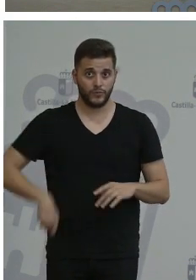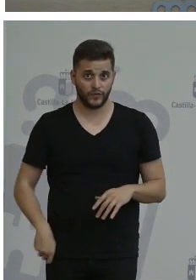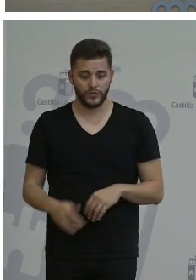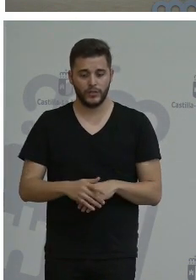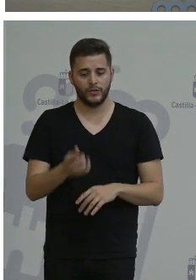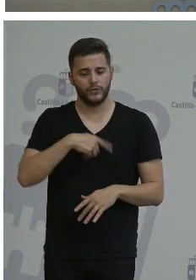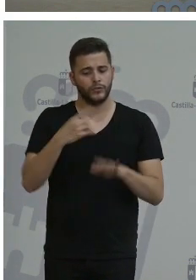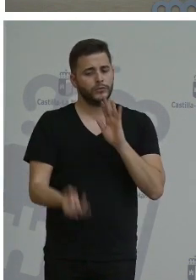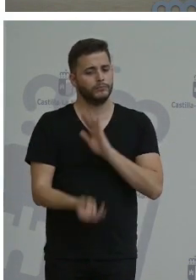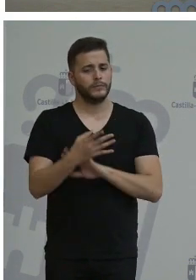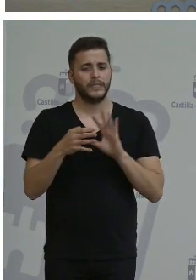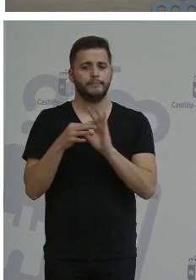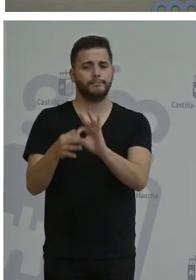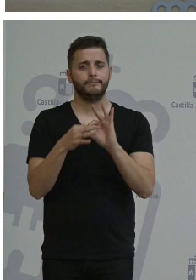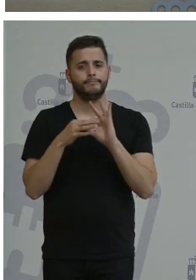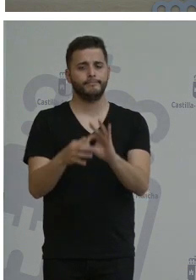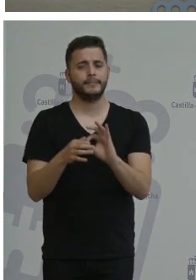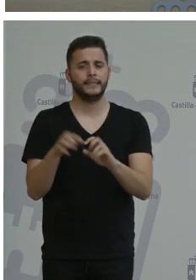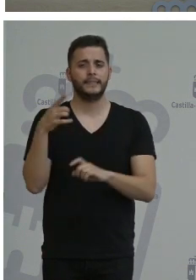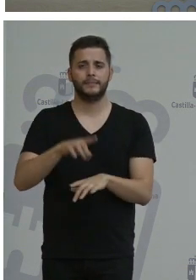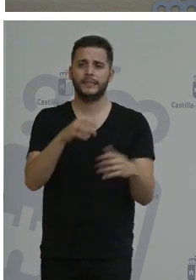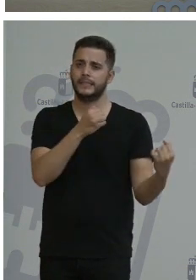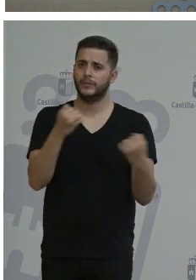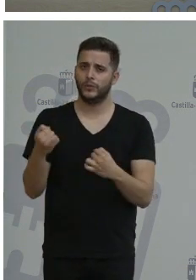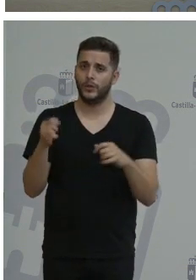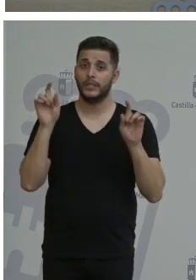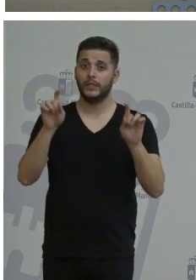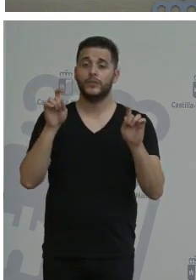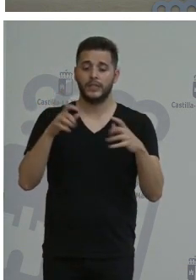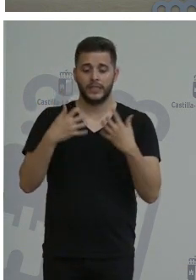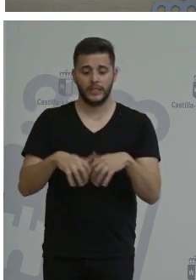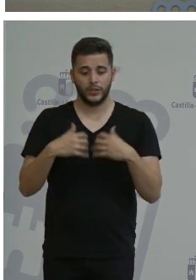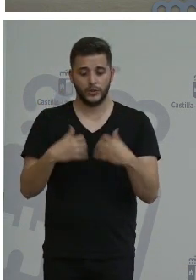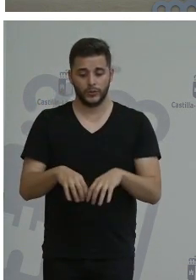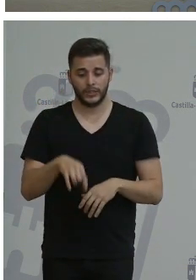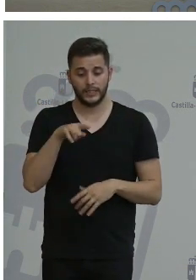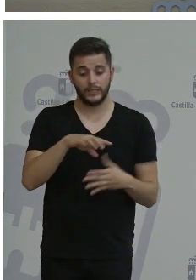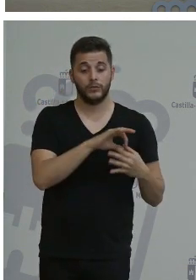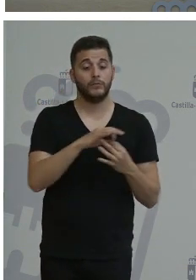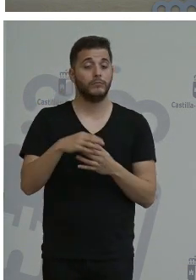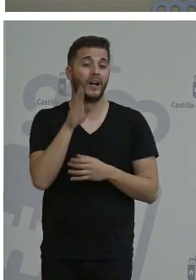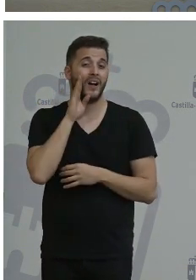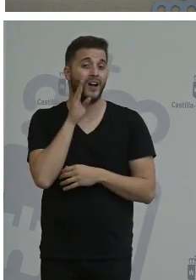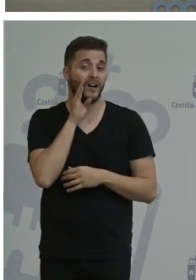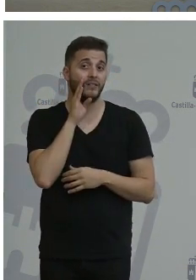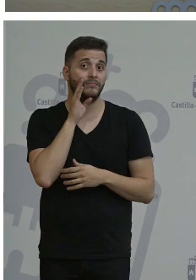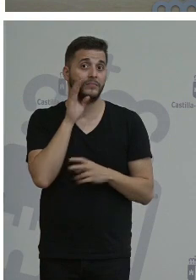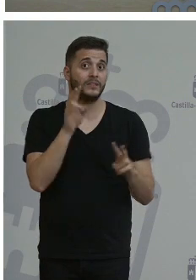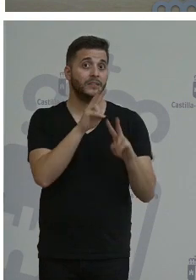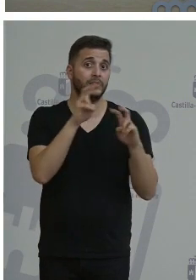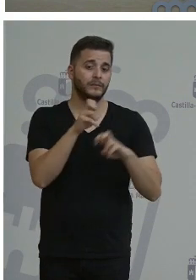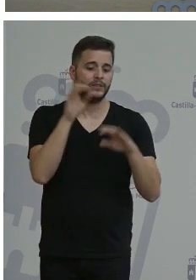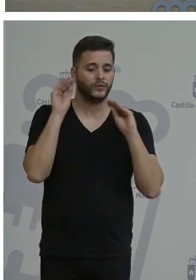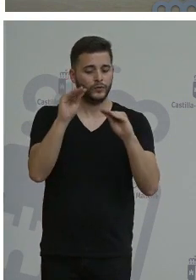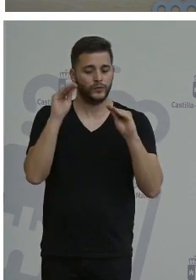alianzas también entre las instituciones educativas y la industria. Y esto está muy relacionado con lo que decíamos antes de la formación